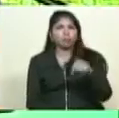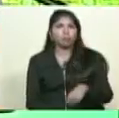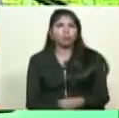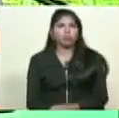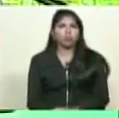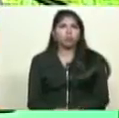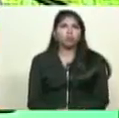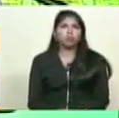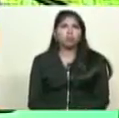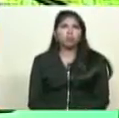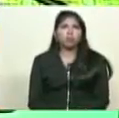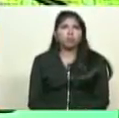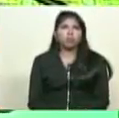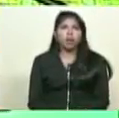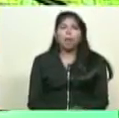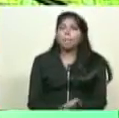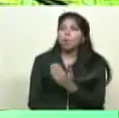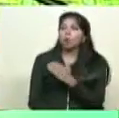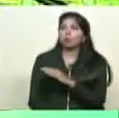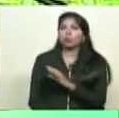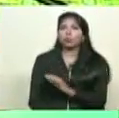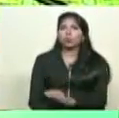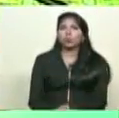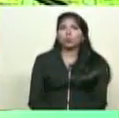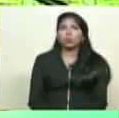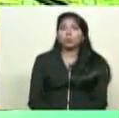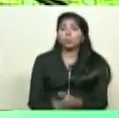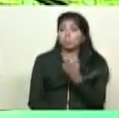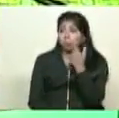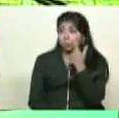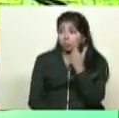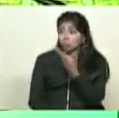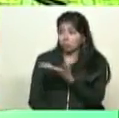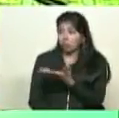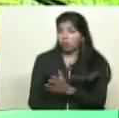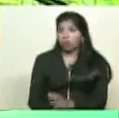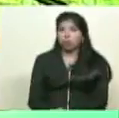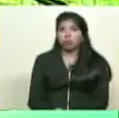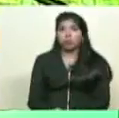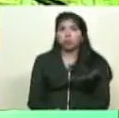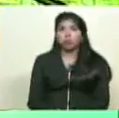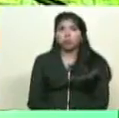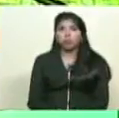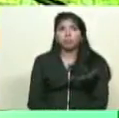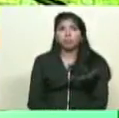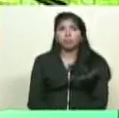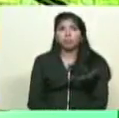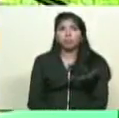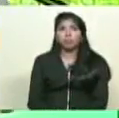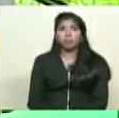Vamos a apoyar. Oye, Néstor. Vamos a apoyar, Néstor.